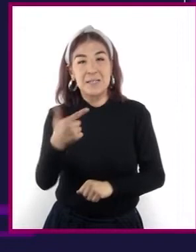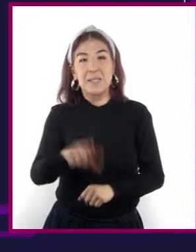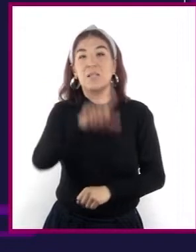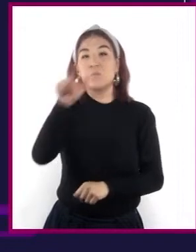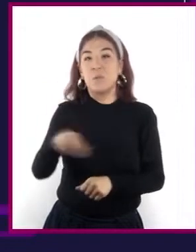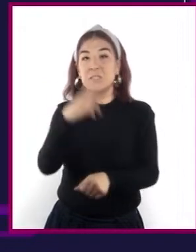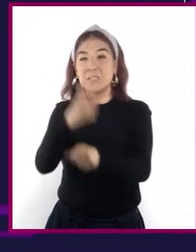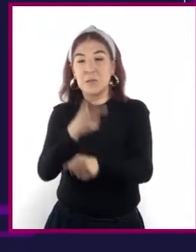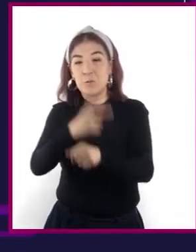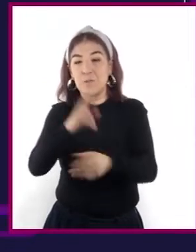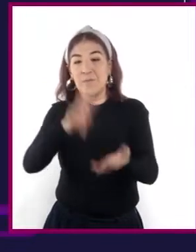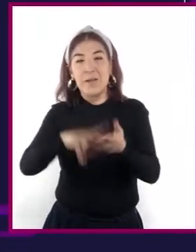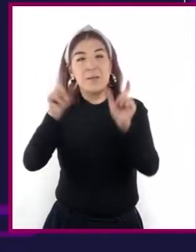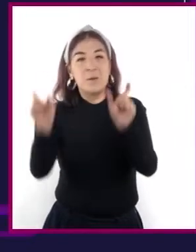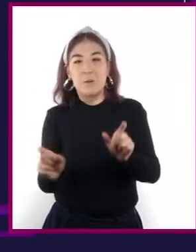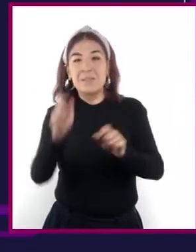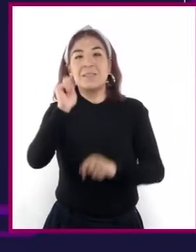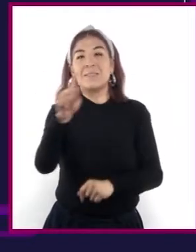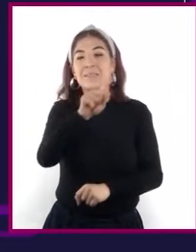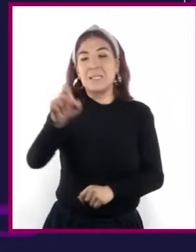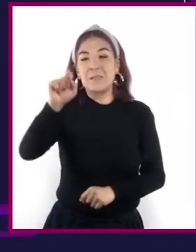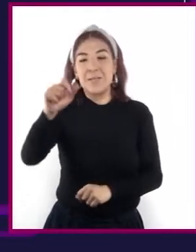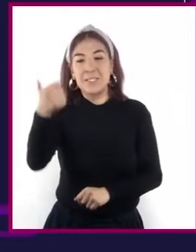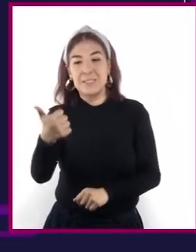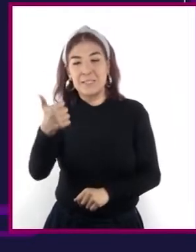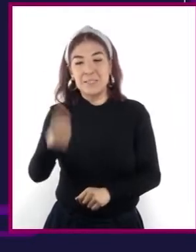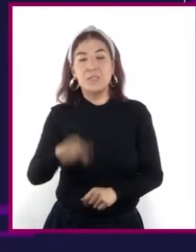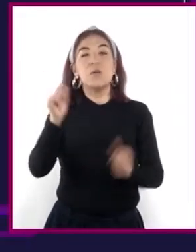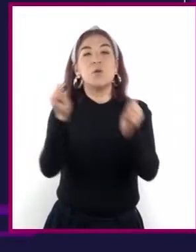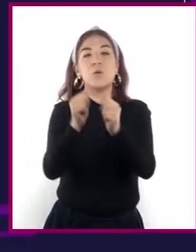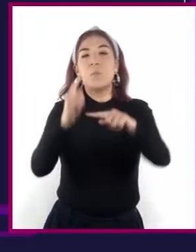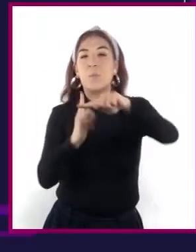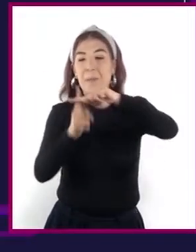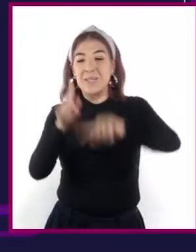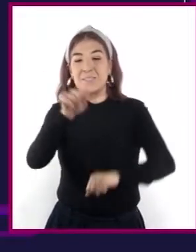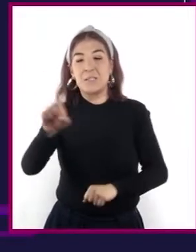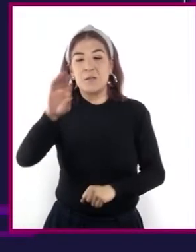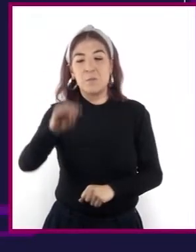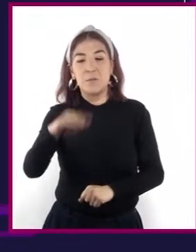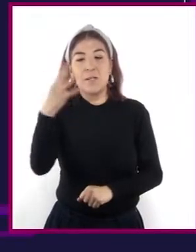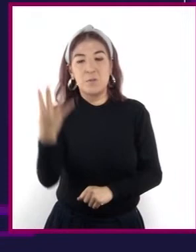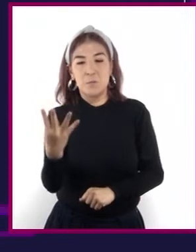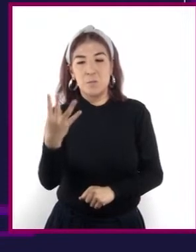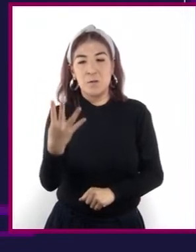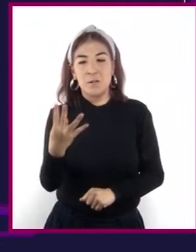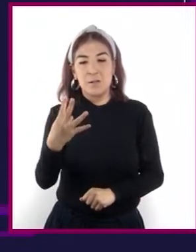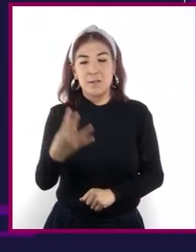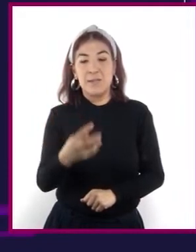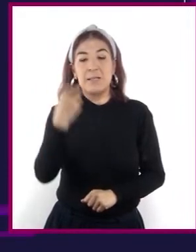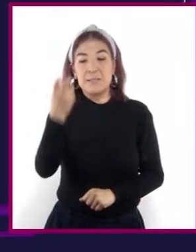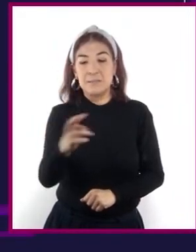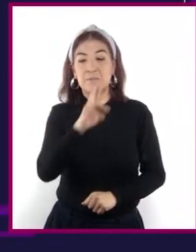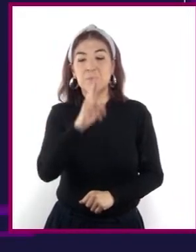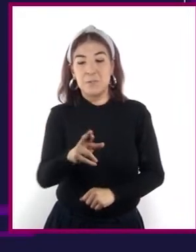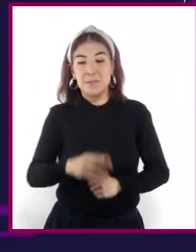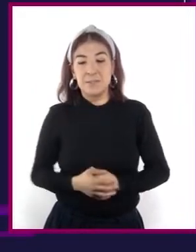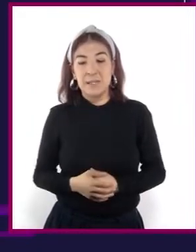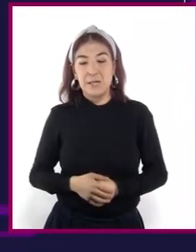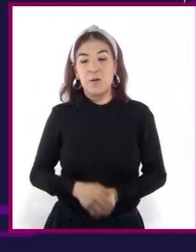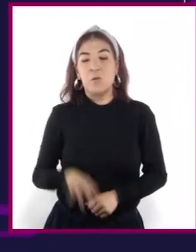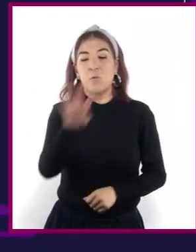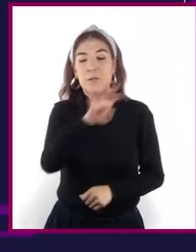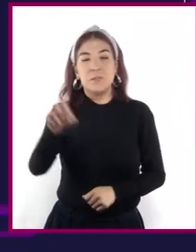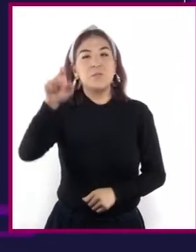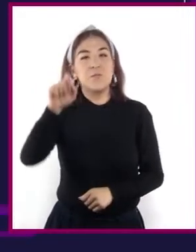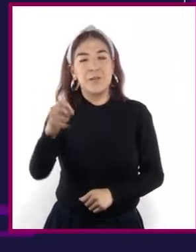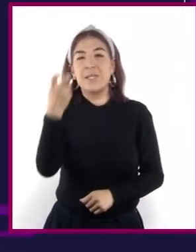suman 126 con 294. Esta segunda suma resulta 420,